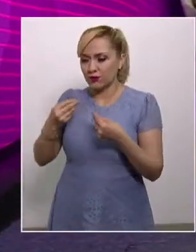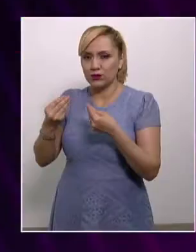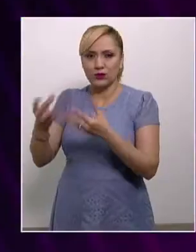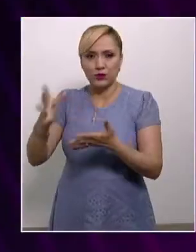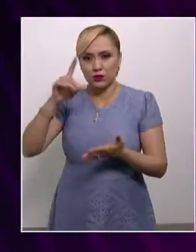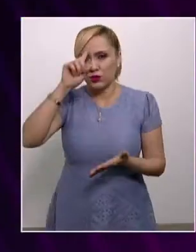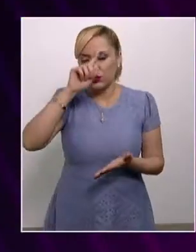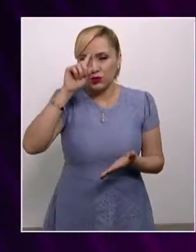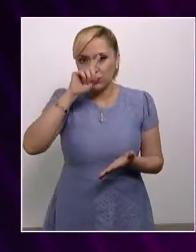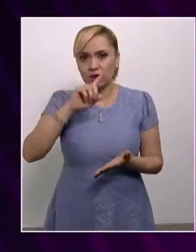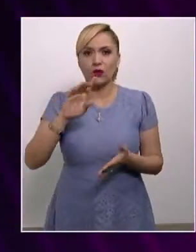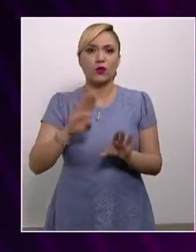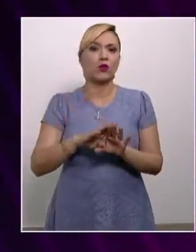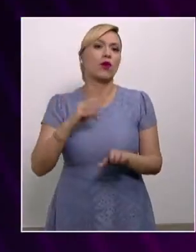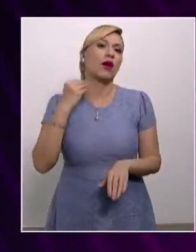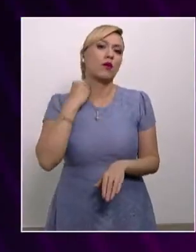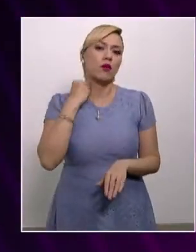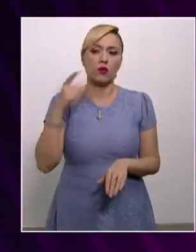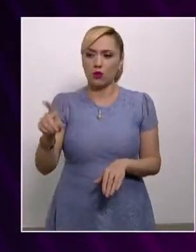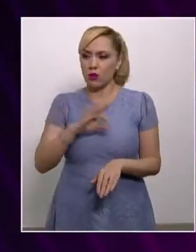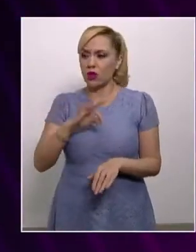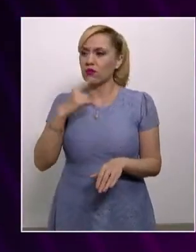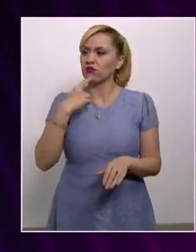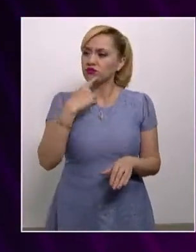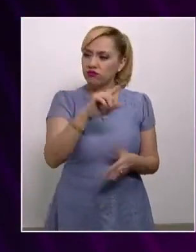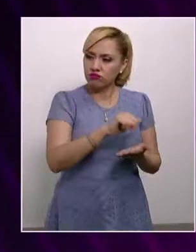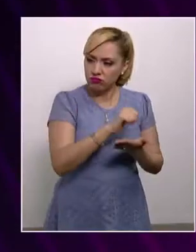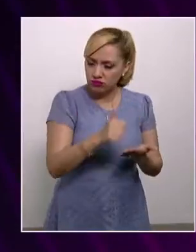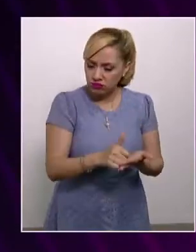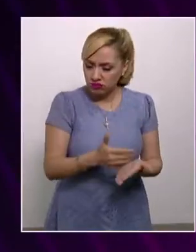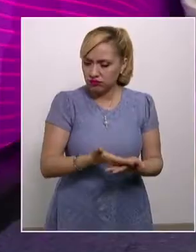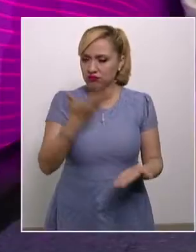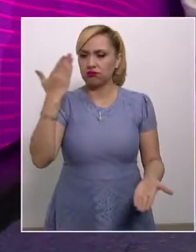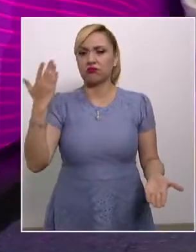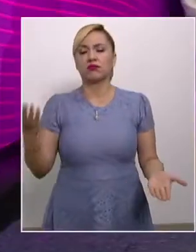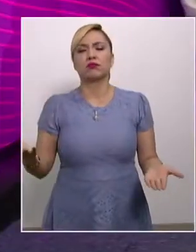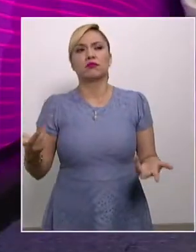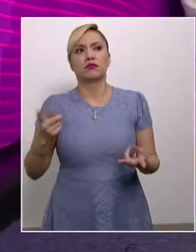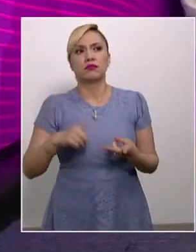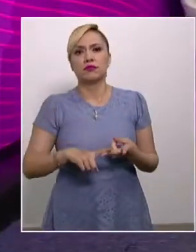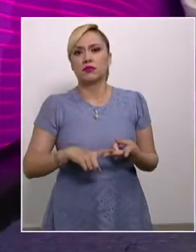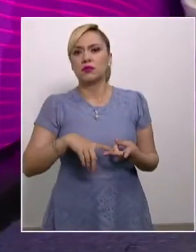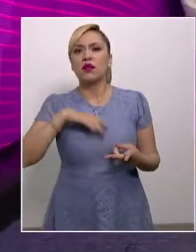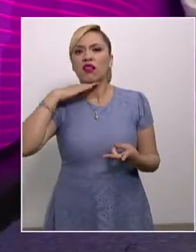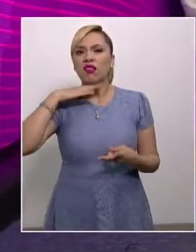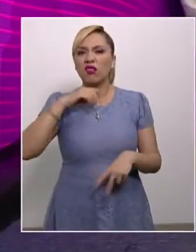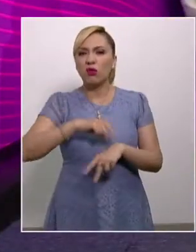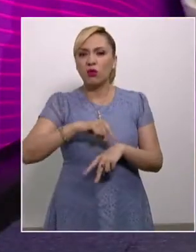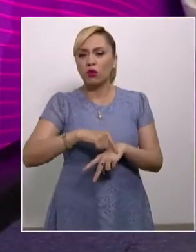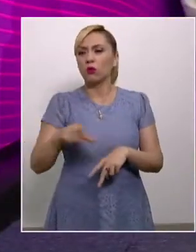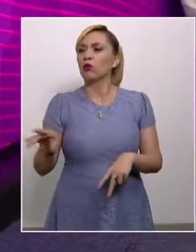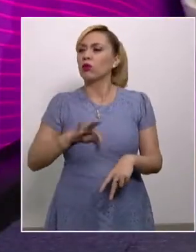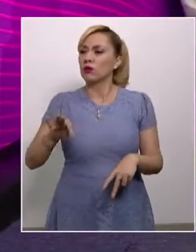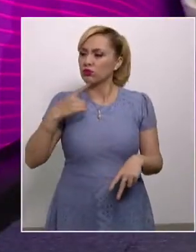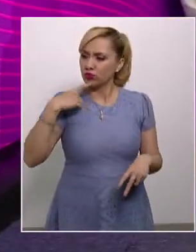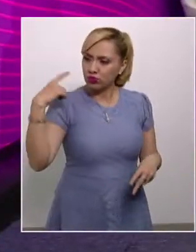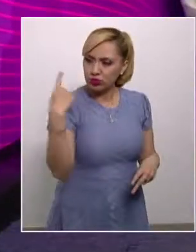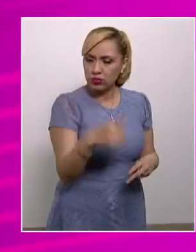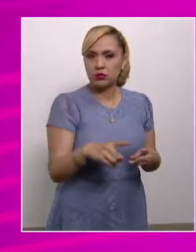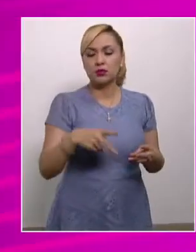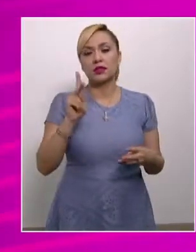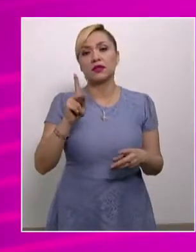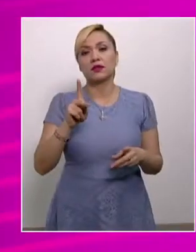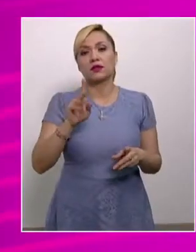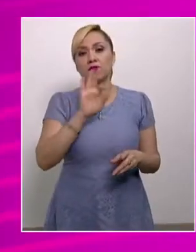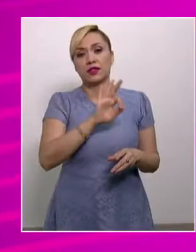de tienes esta opción de levantar una queja, tienes esta otra opción, si hubo una negligencia médica, ¿no? Pero todo va a sus tiempos,